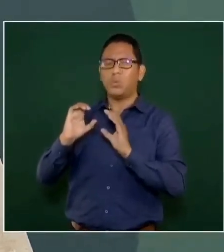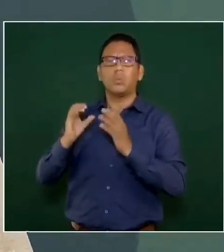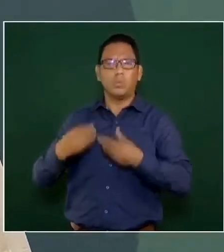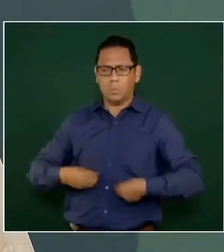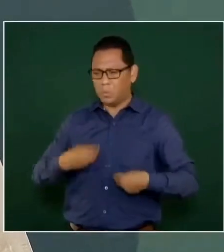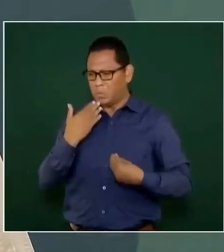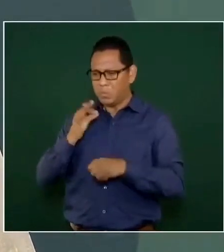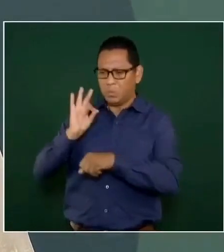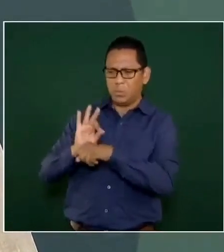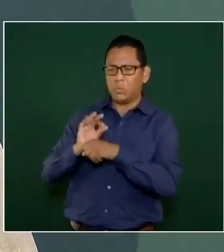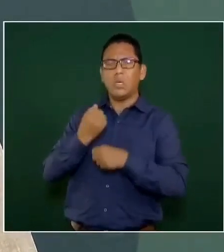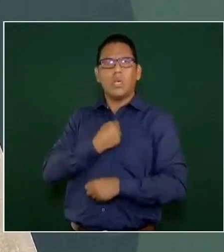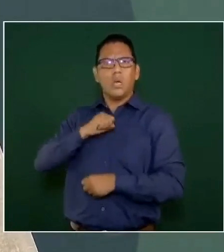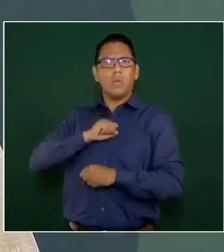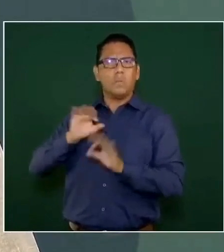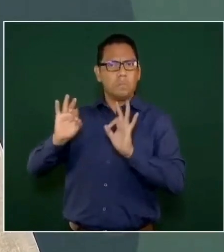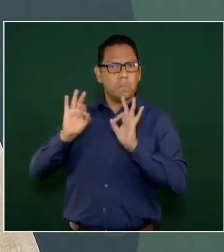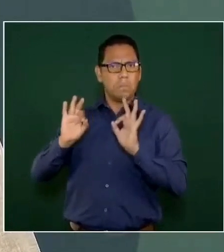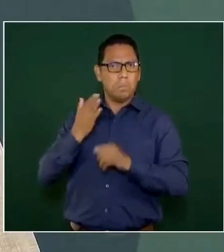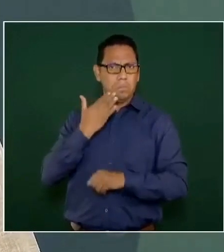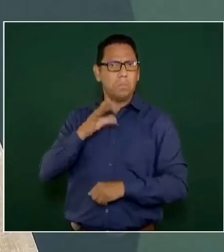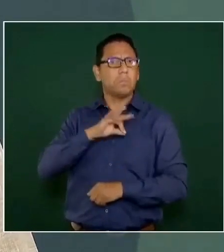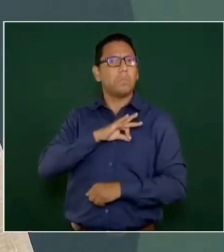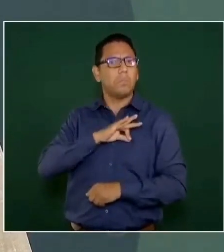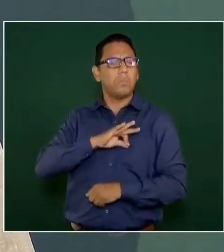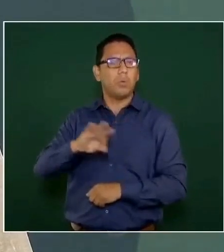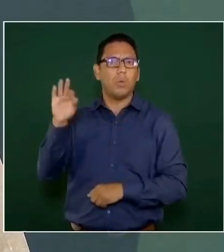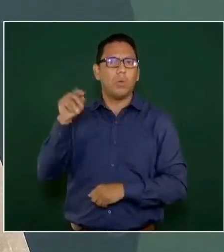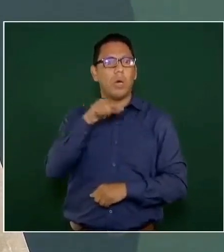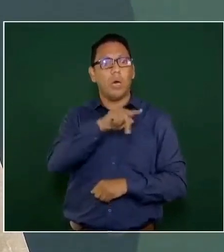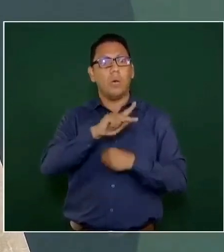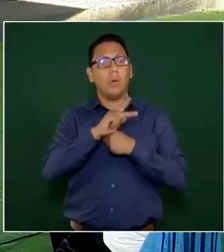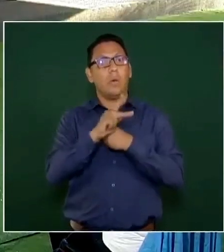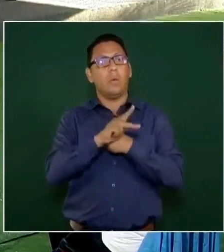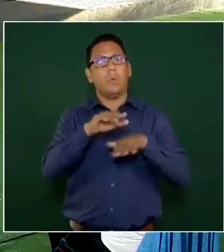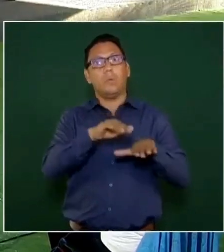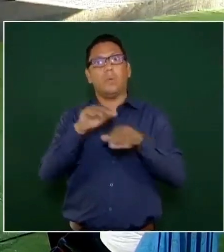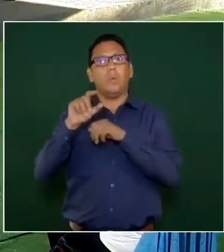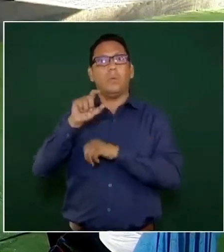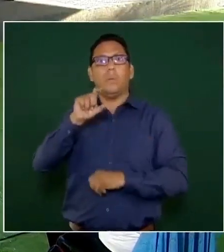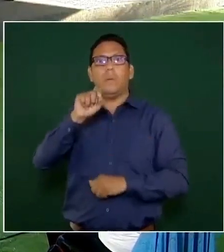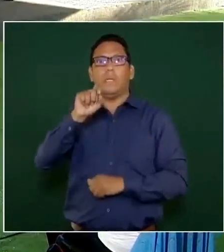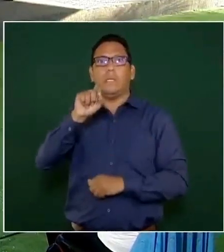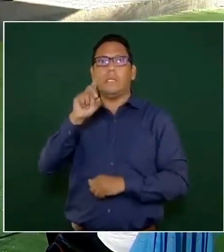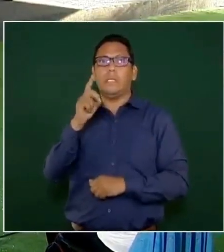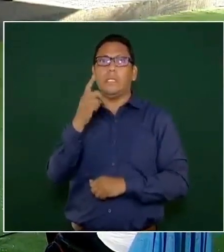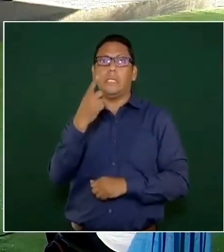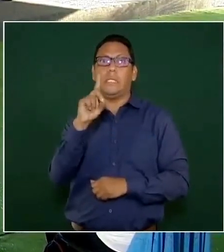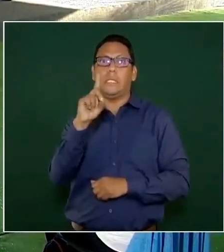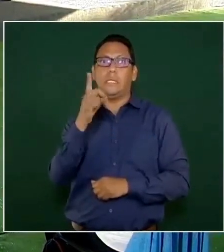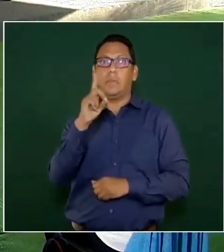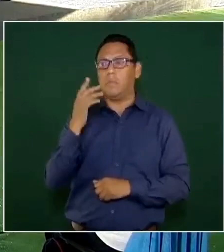salvos y pudieron salir finalmente el 20 de diciembre pasado.